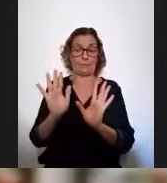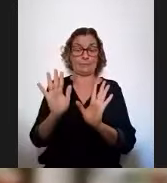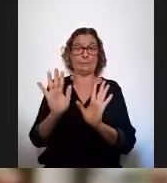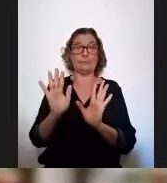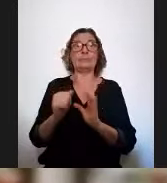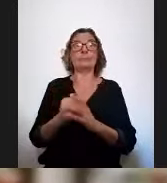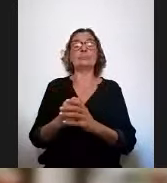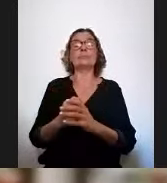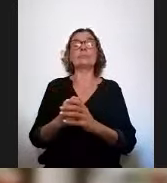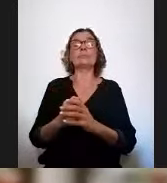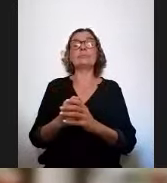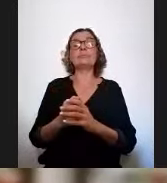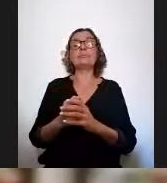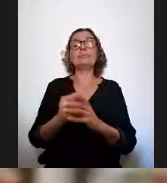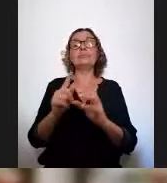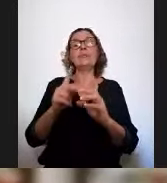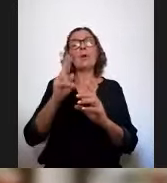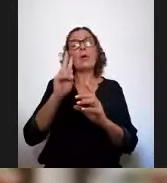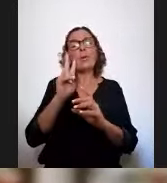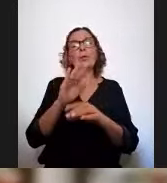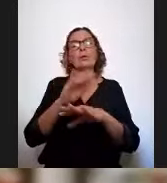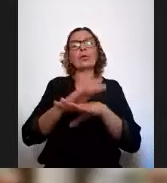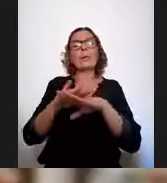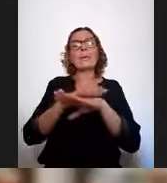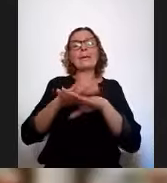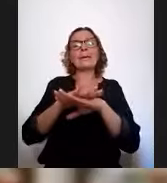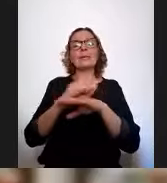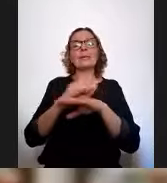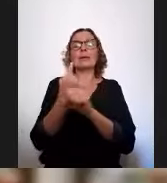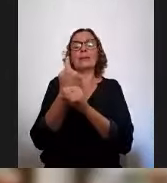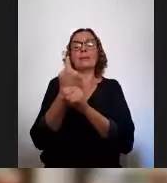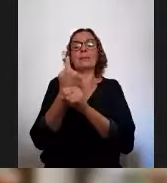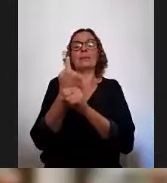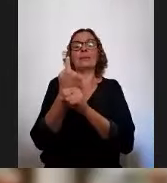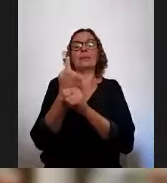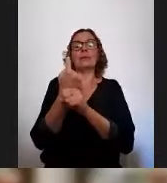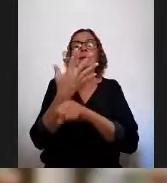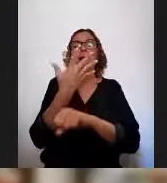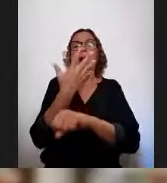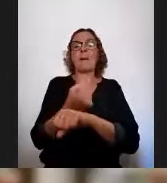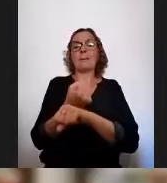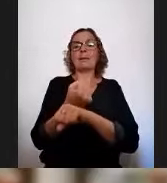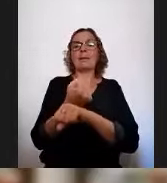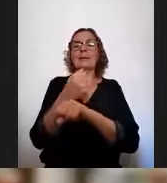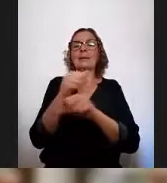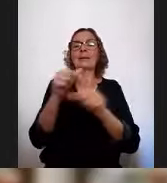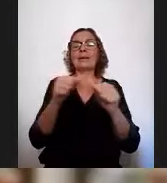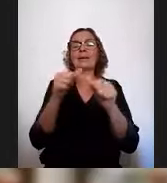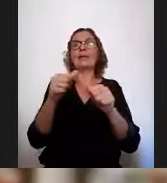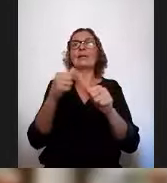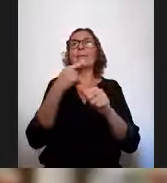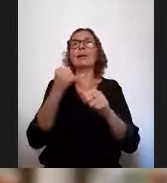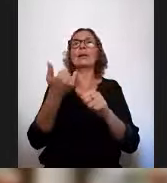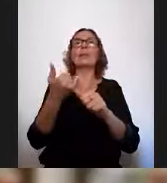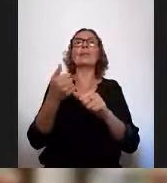Tengamos un producto mínimo viable. Esta es la primera Apple que hizo Wozniak, Steve Wozniak, ¿no?